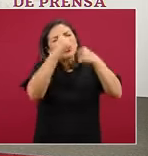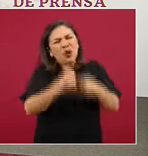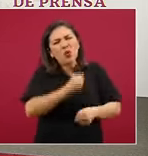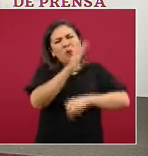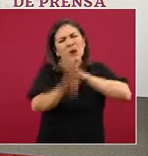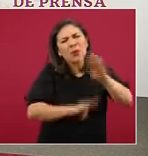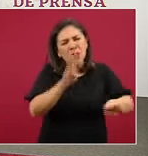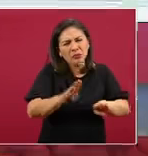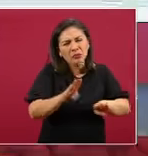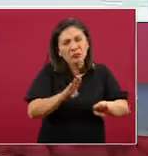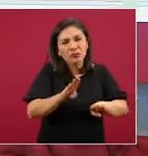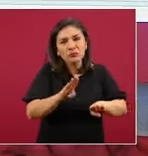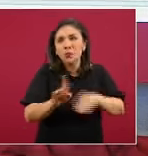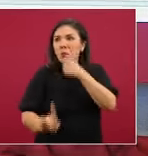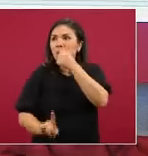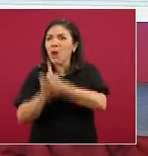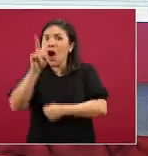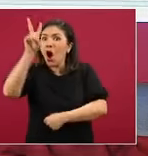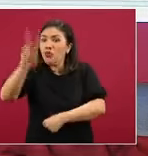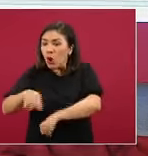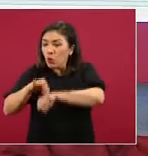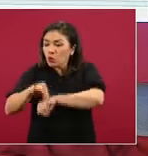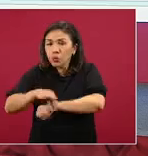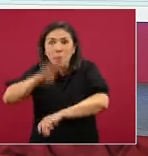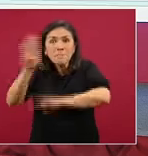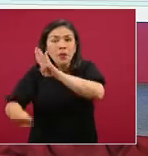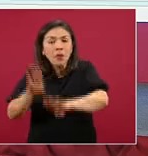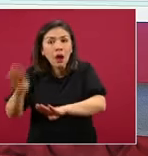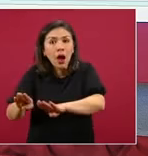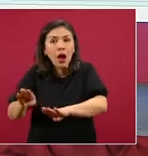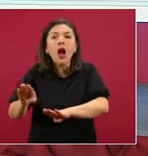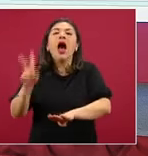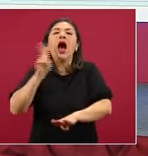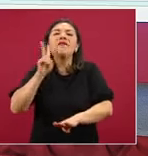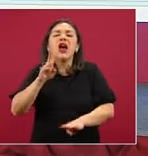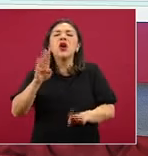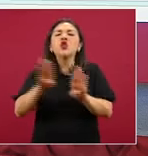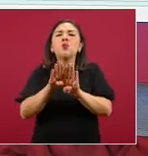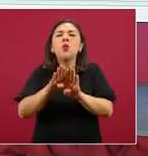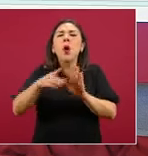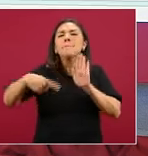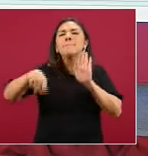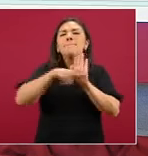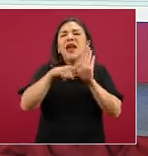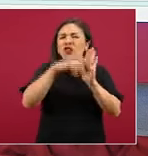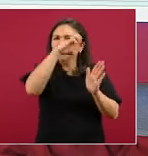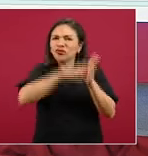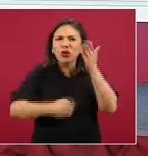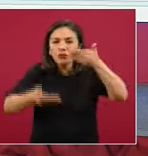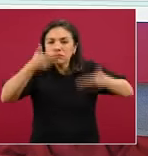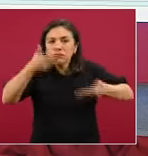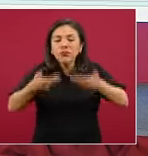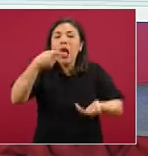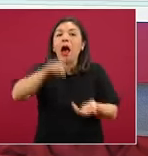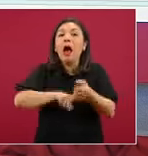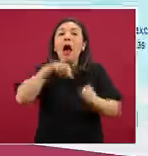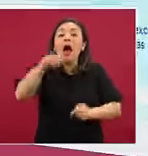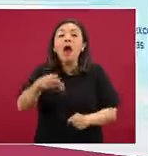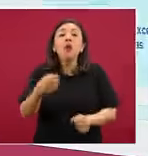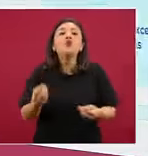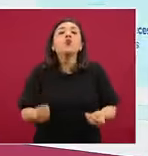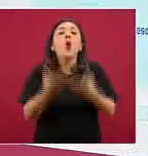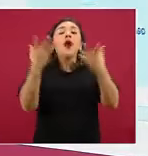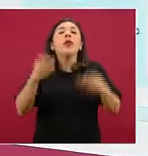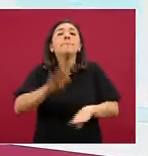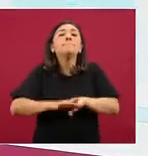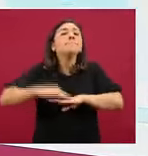el exceso de mortalidad. Son todas las muertes que están en exceso de lo que se está observando este año 2020 con